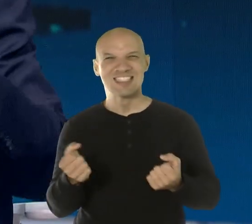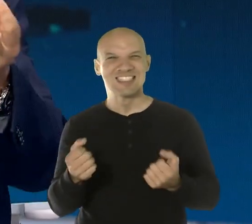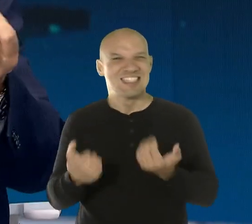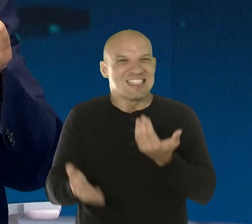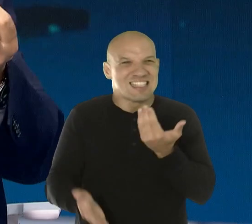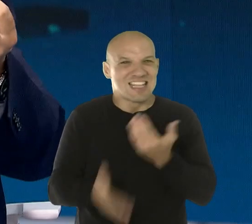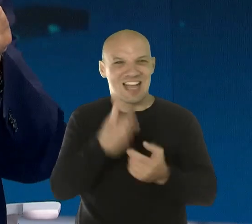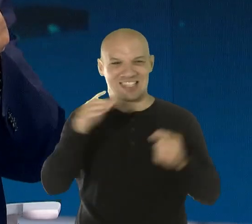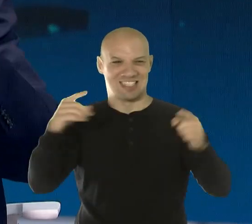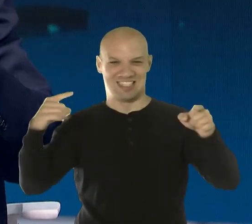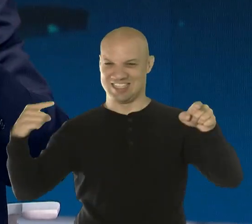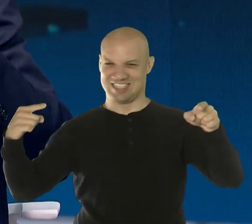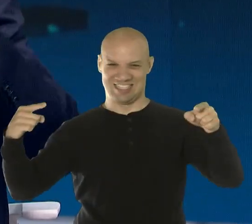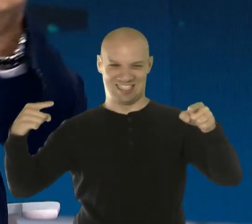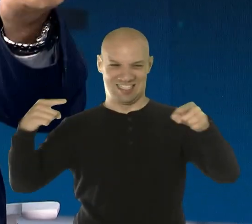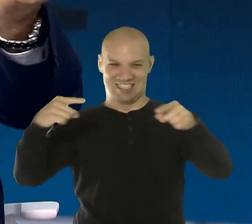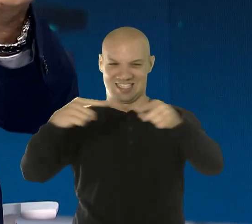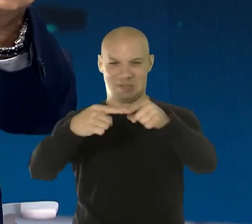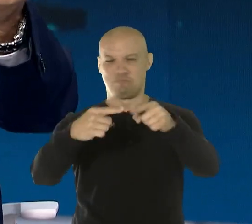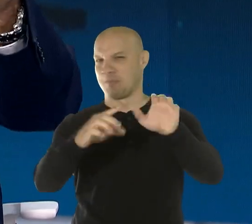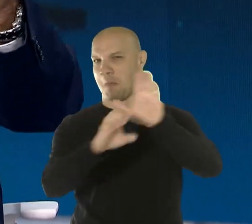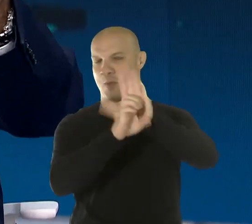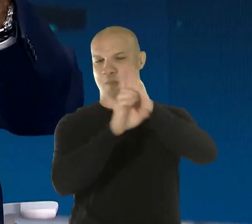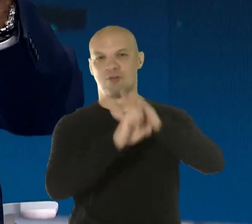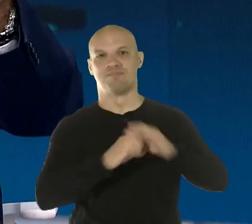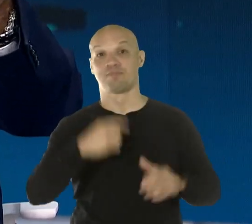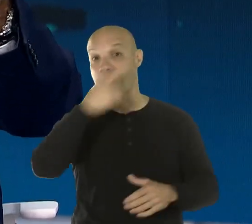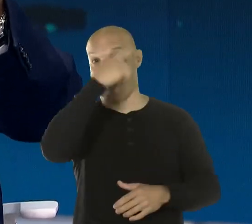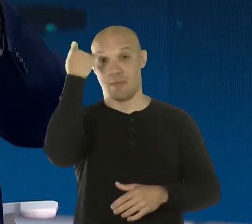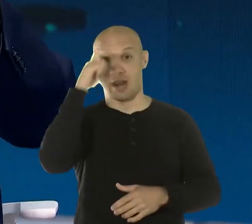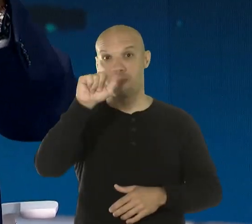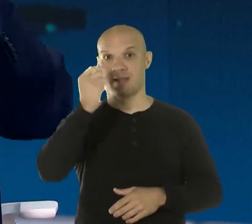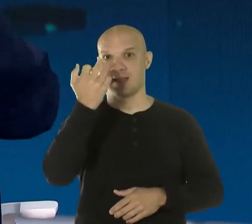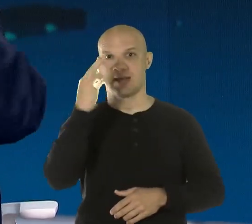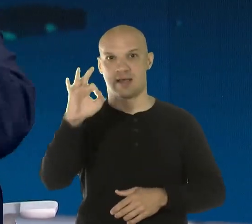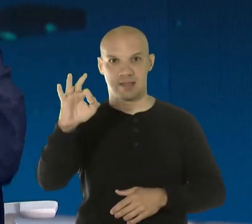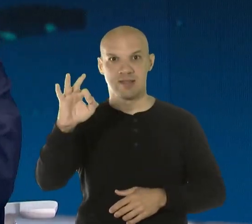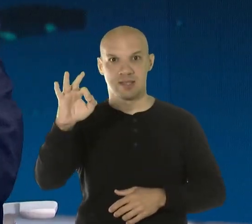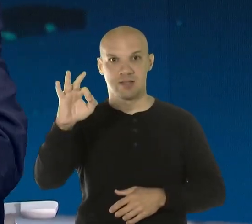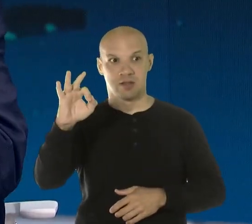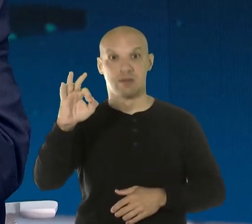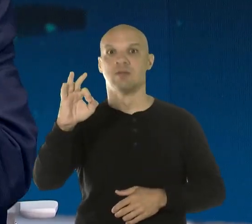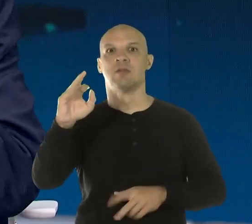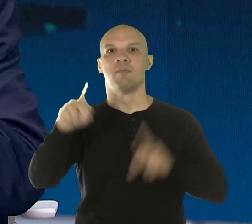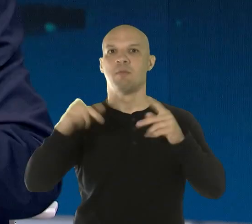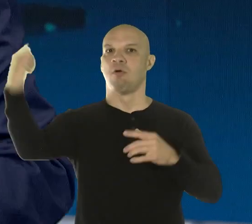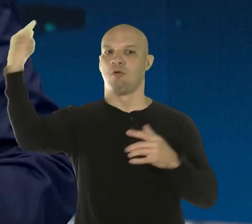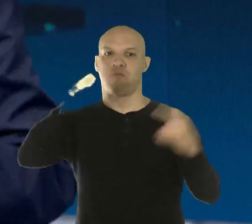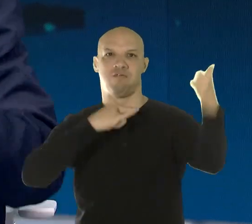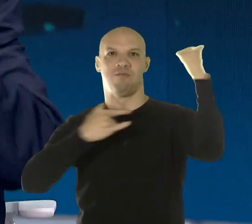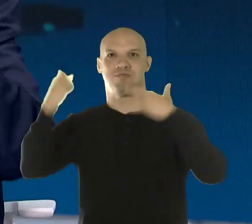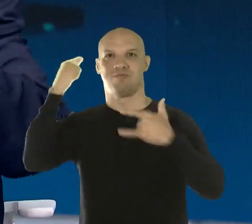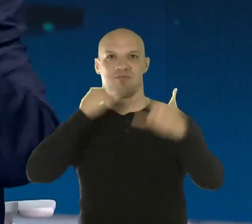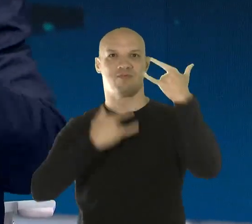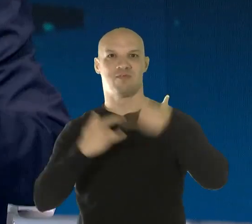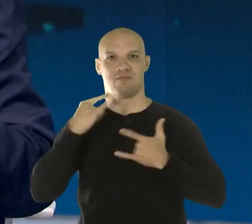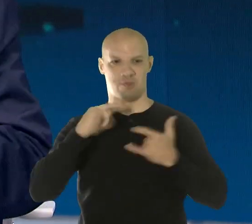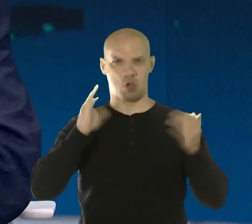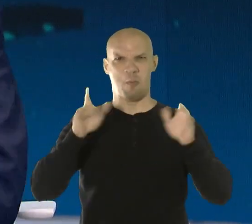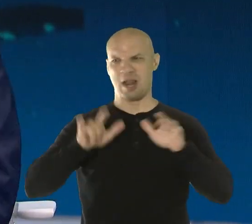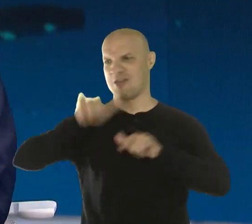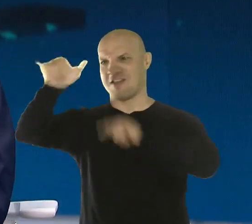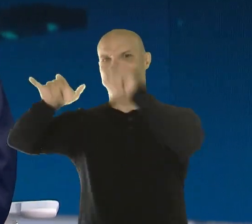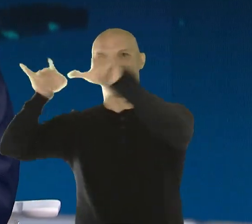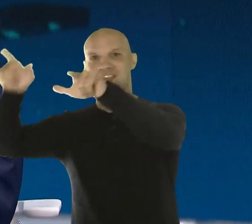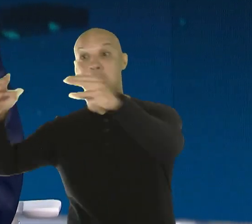pronto teníamos, en el verano de 2019, había más personas volviendo que saliendo. Y claro, todo esto